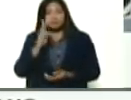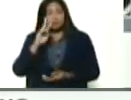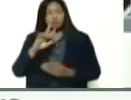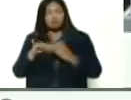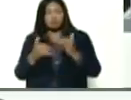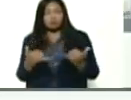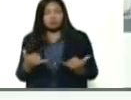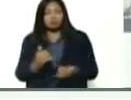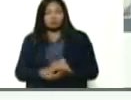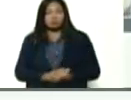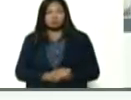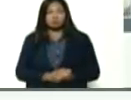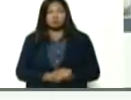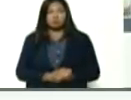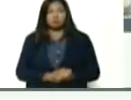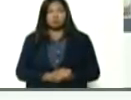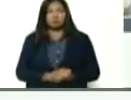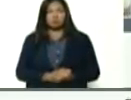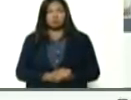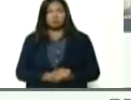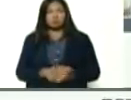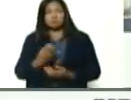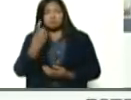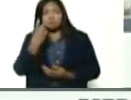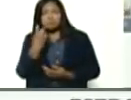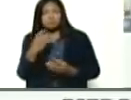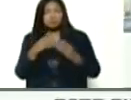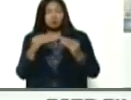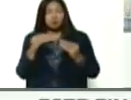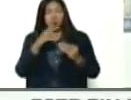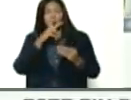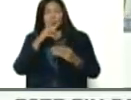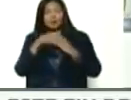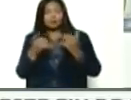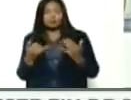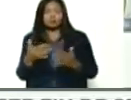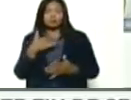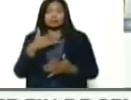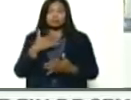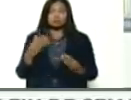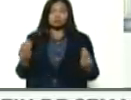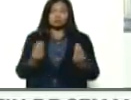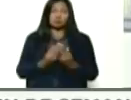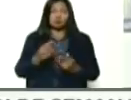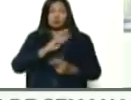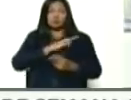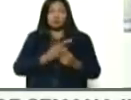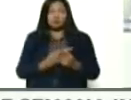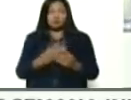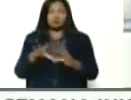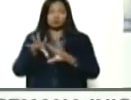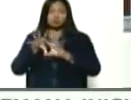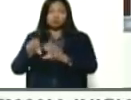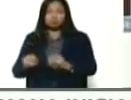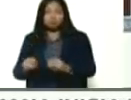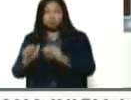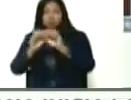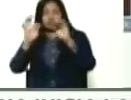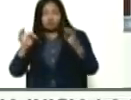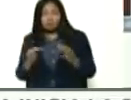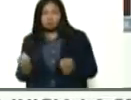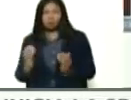una escasez tremenda acompañada de un sentimiento del modelo capitalista de acaparamiento